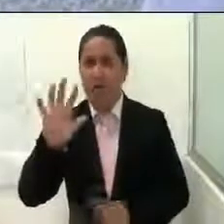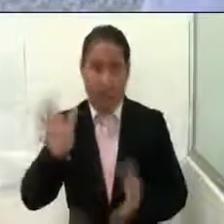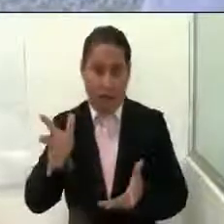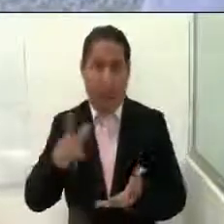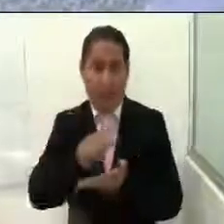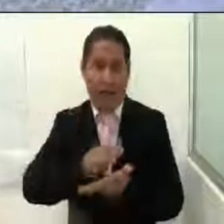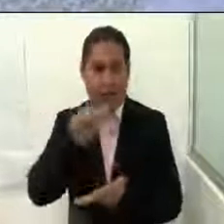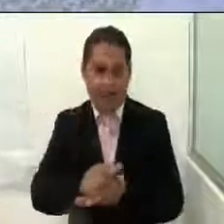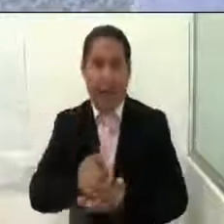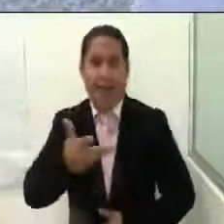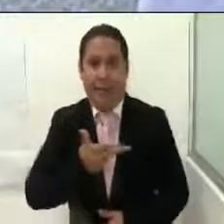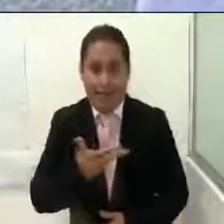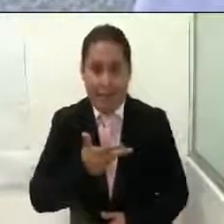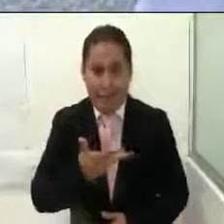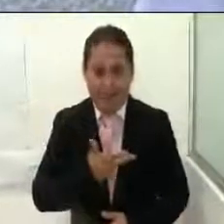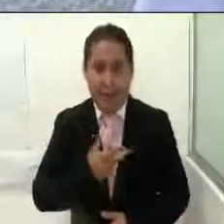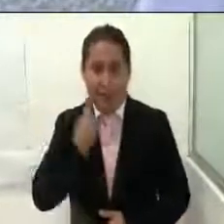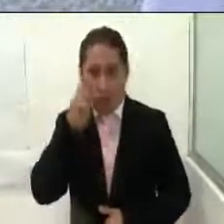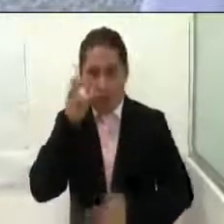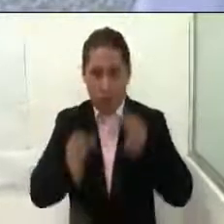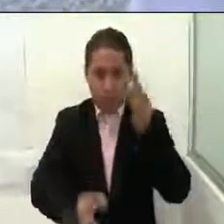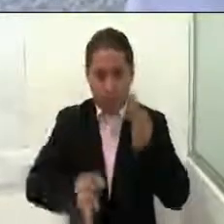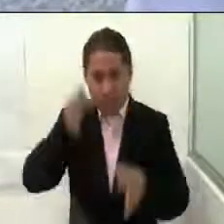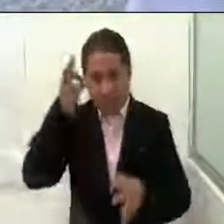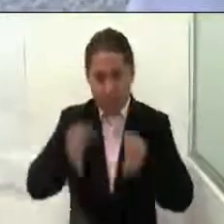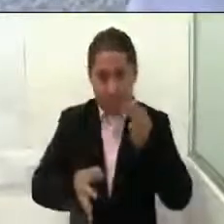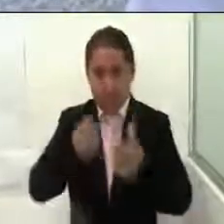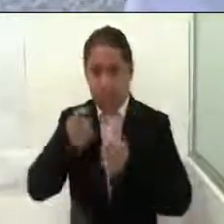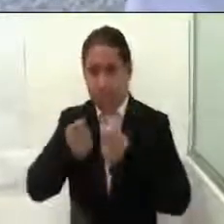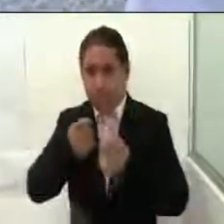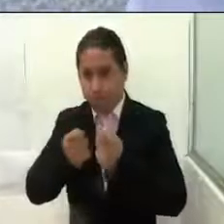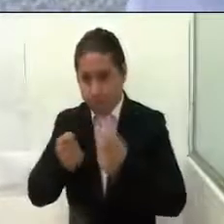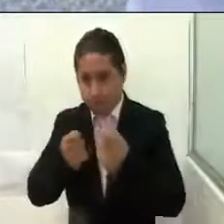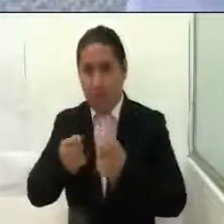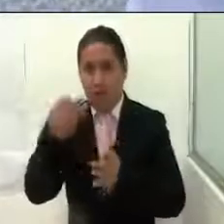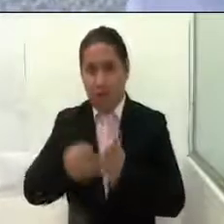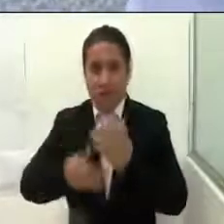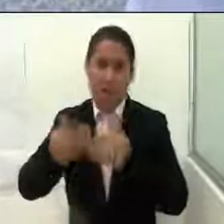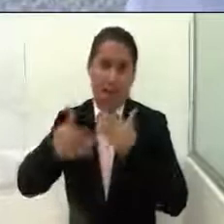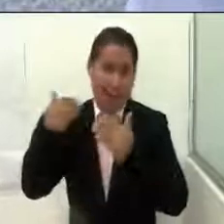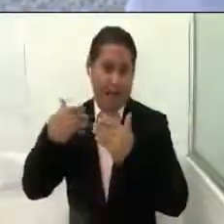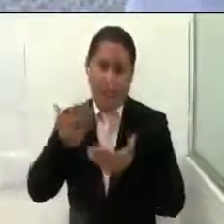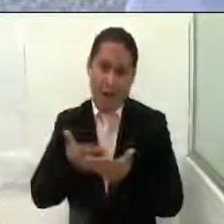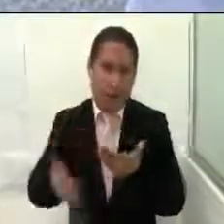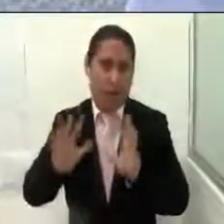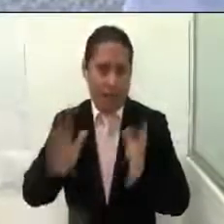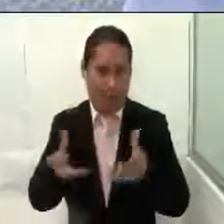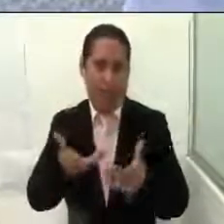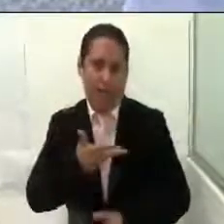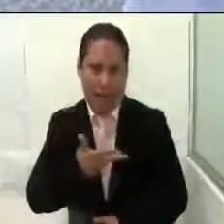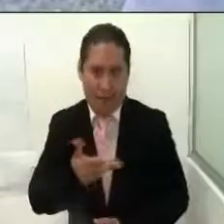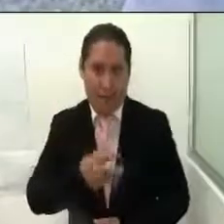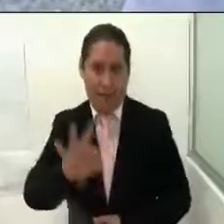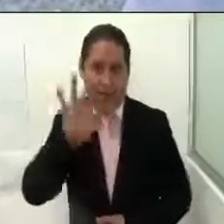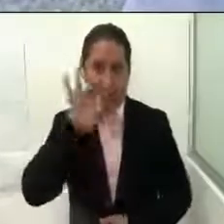ya contamos con un tribunal de justicia administrativa que tanta falta nos hacía en chiapas con tres magistrados